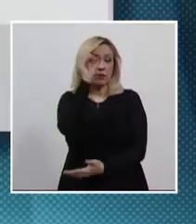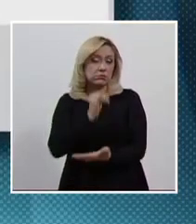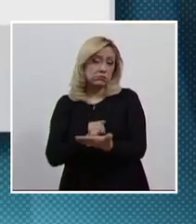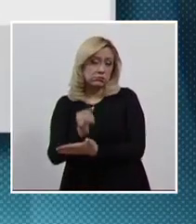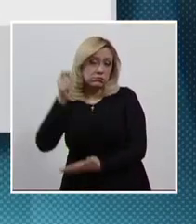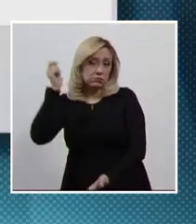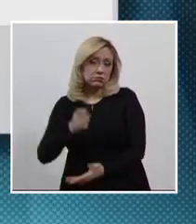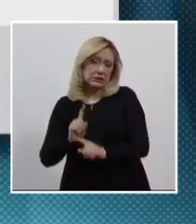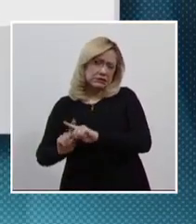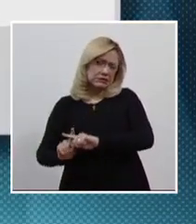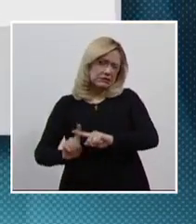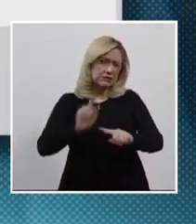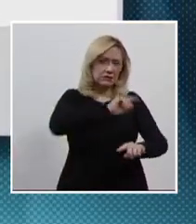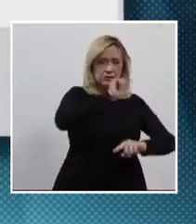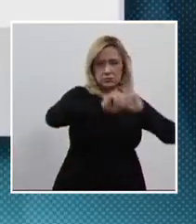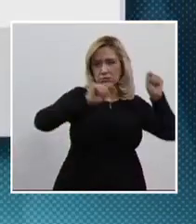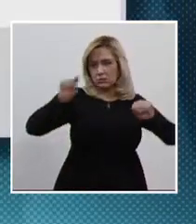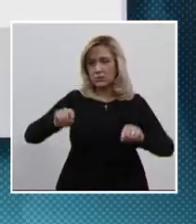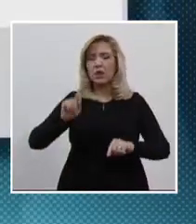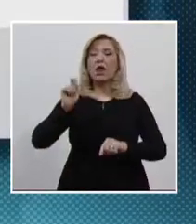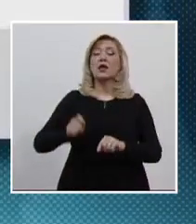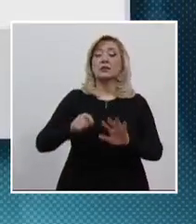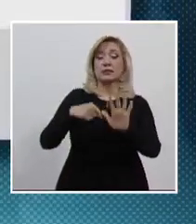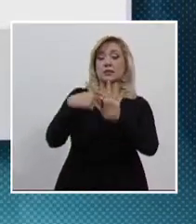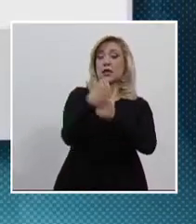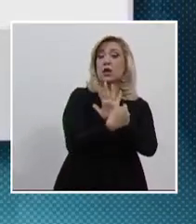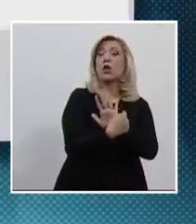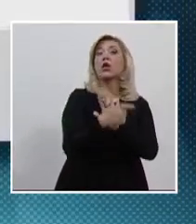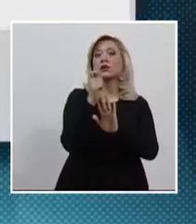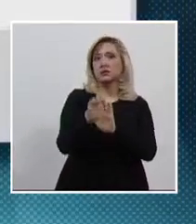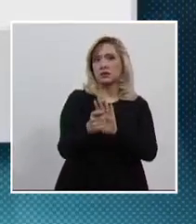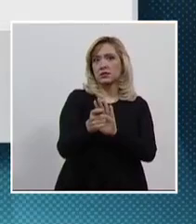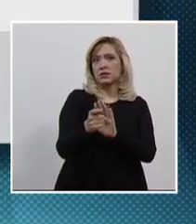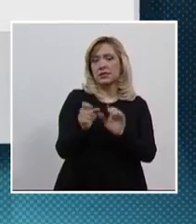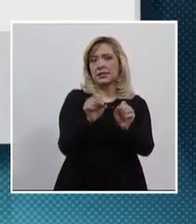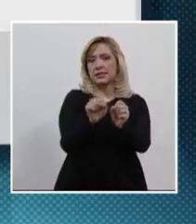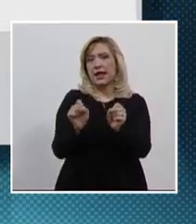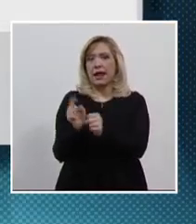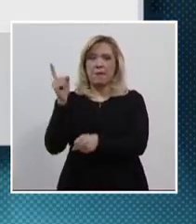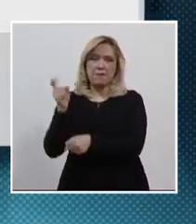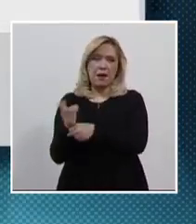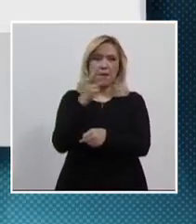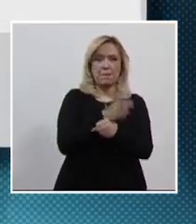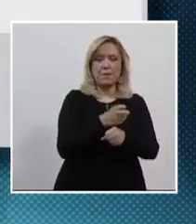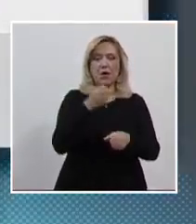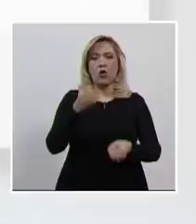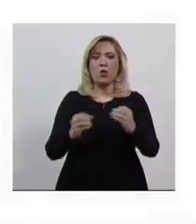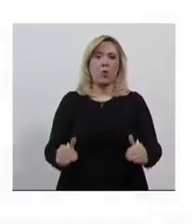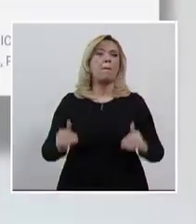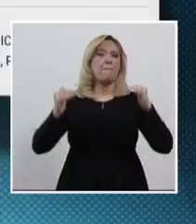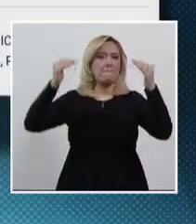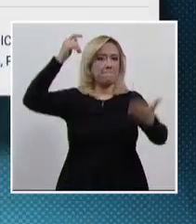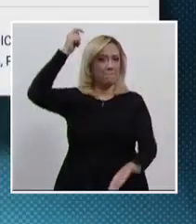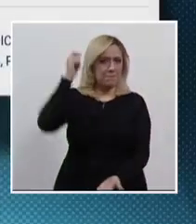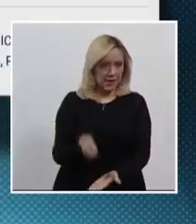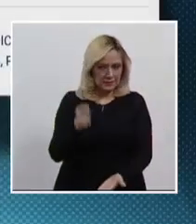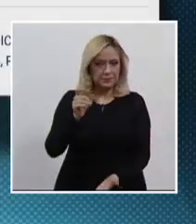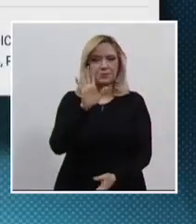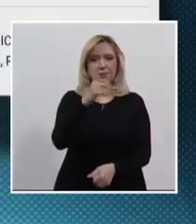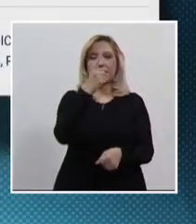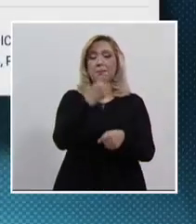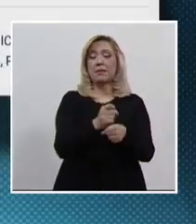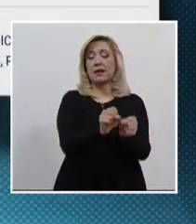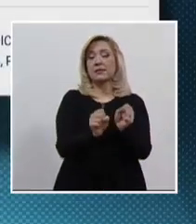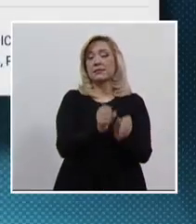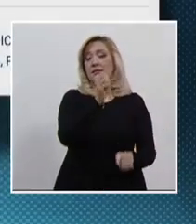diversos órganos jurisdiccionales, de los cuales 5 corresponden a las salas de la Suprema Corte. En esta ocasión, de la primera sala